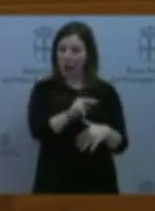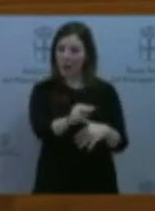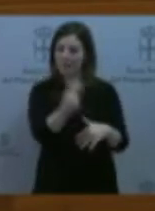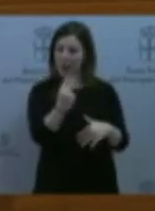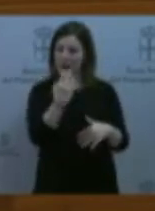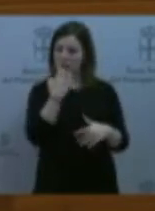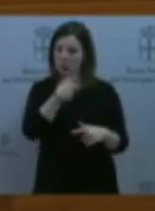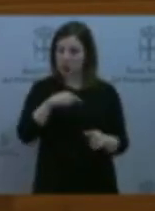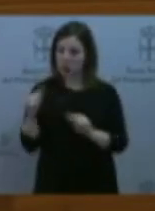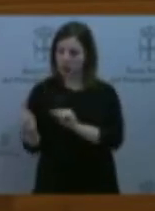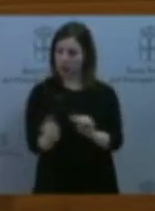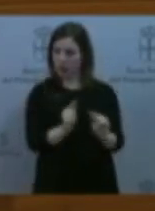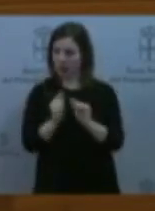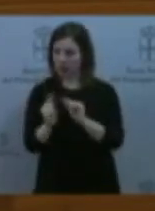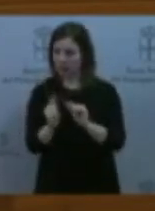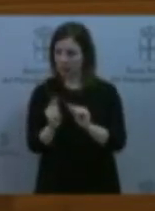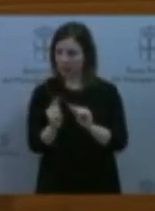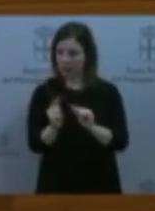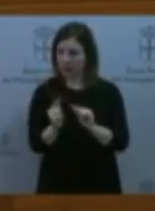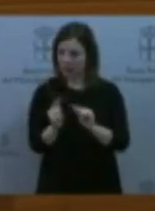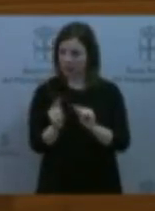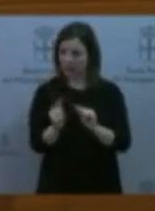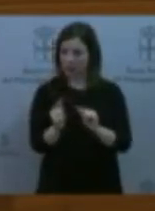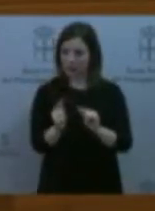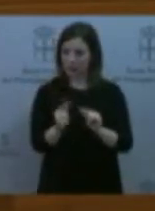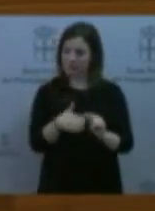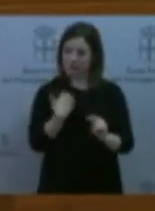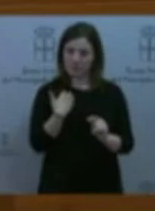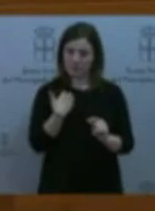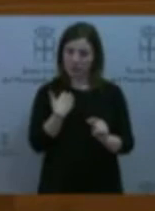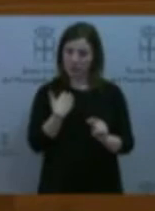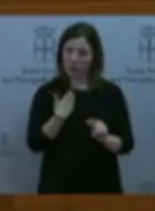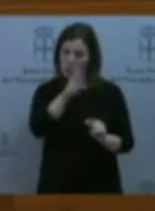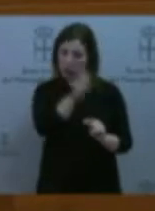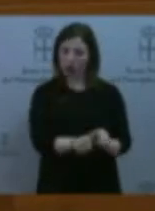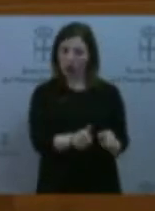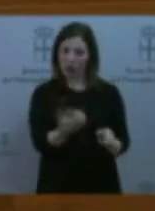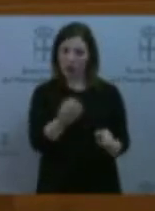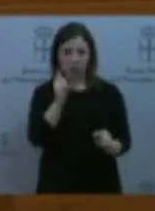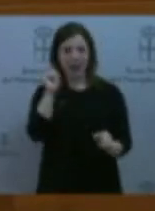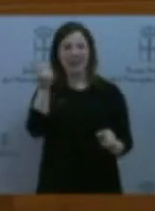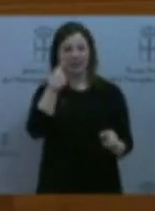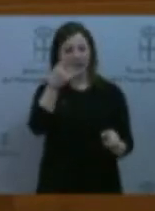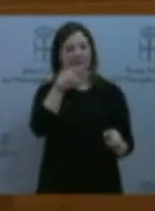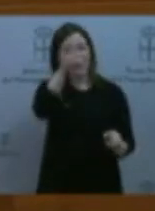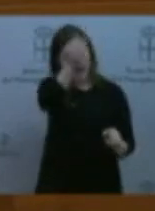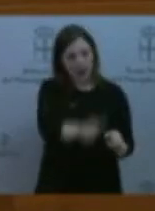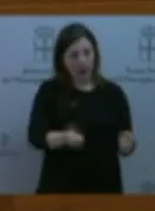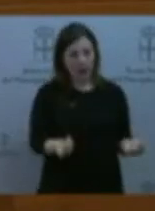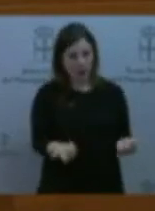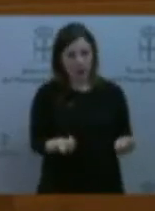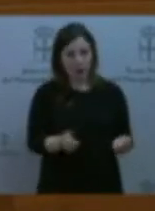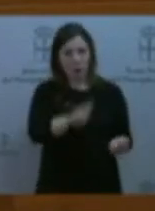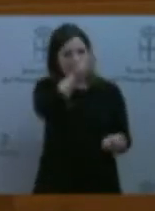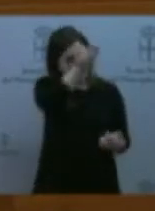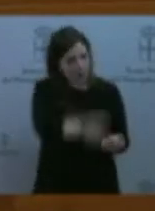señalamos. Un individuo al que hay que identificar, un individuo al que hay que poner delante de un juez, un